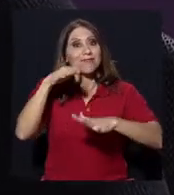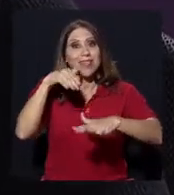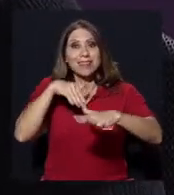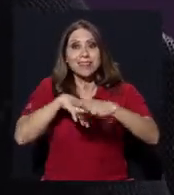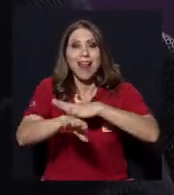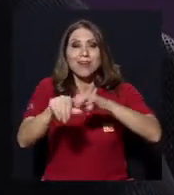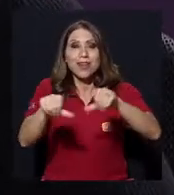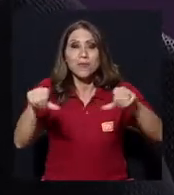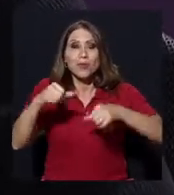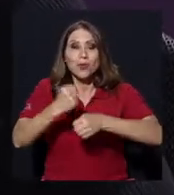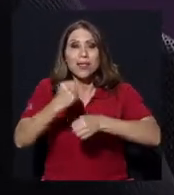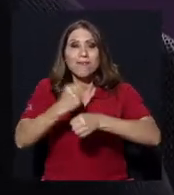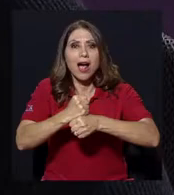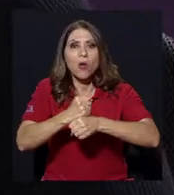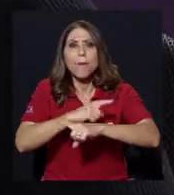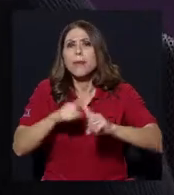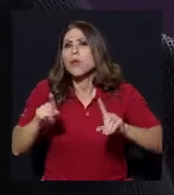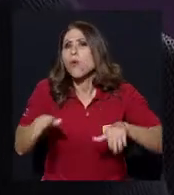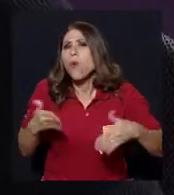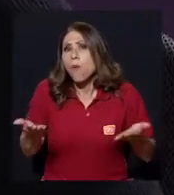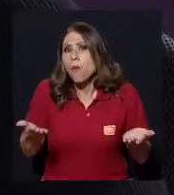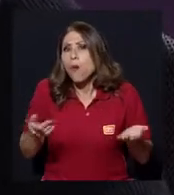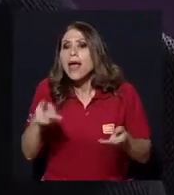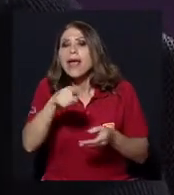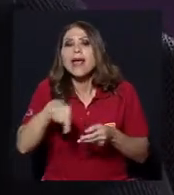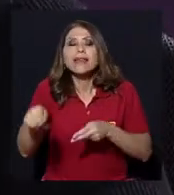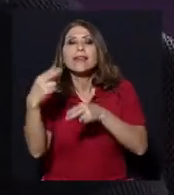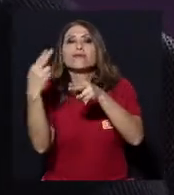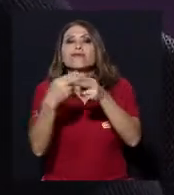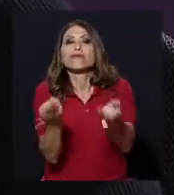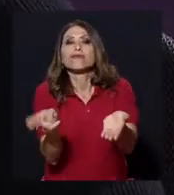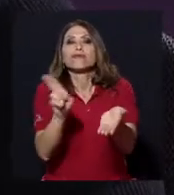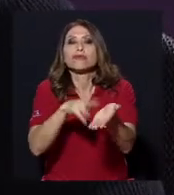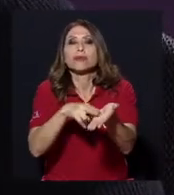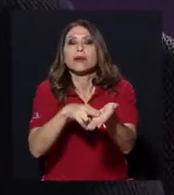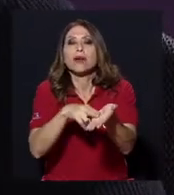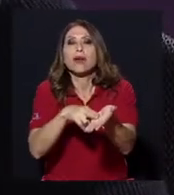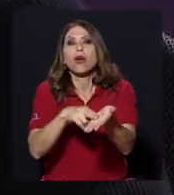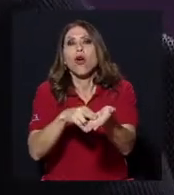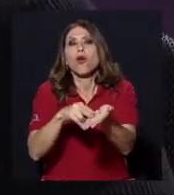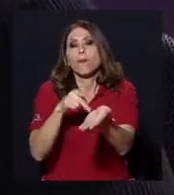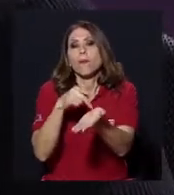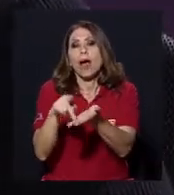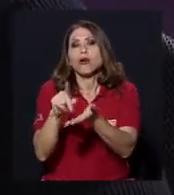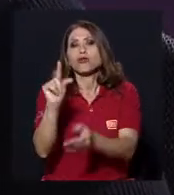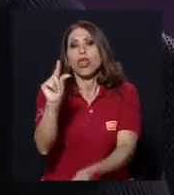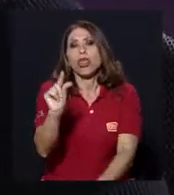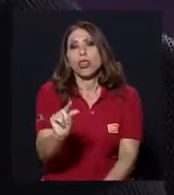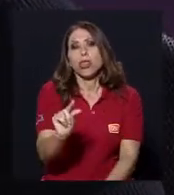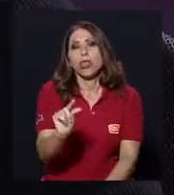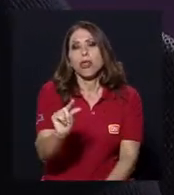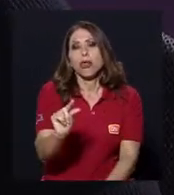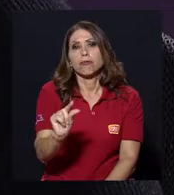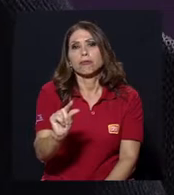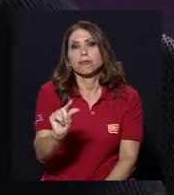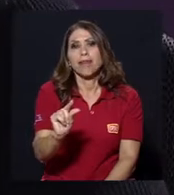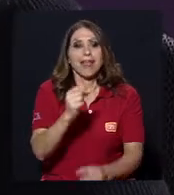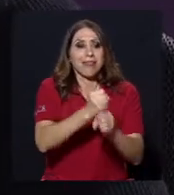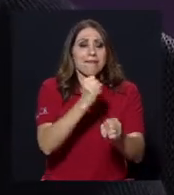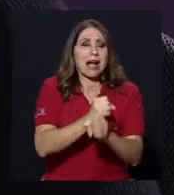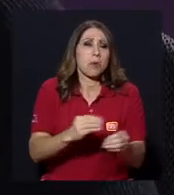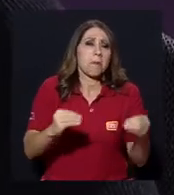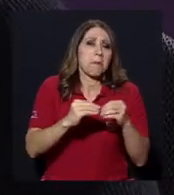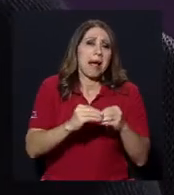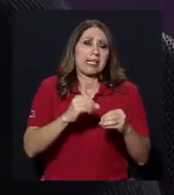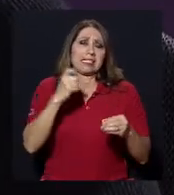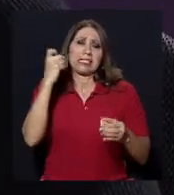pasó? Ubicadas en los lugares más peor pagados, ¿verdad? En los empleos de más sacrificio, pero